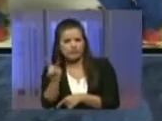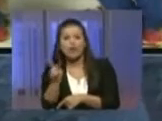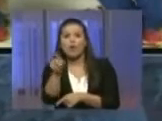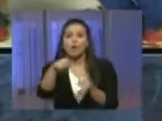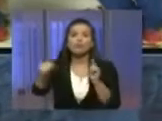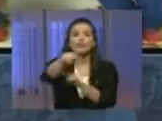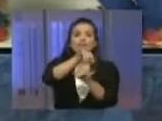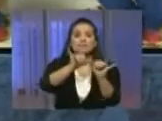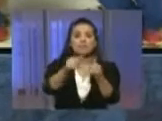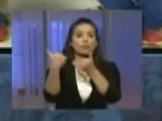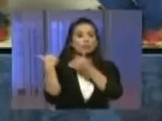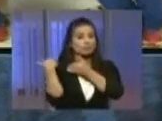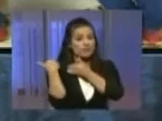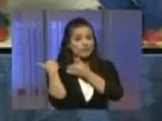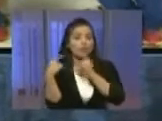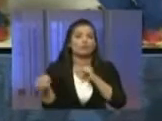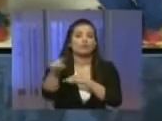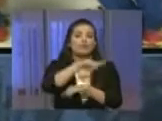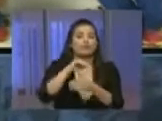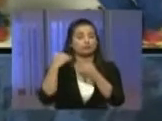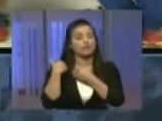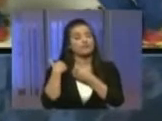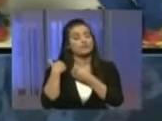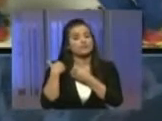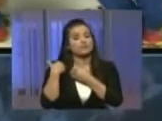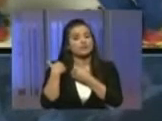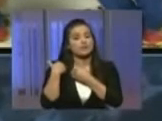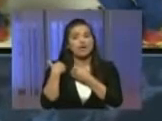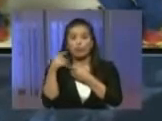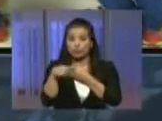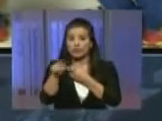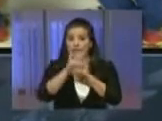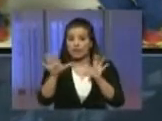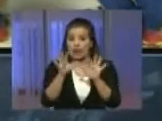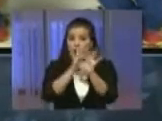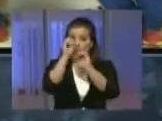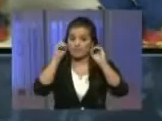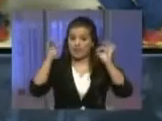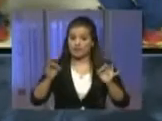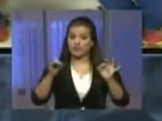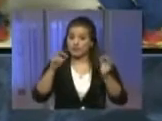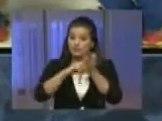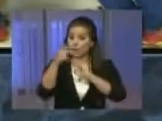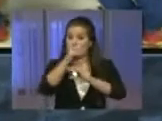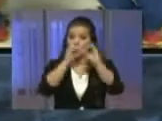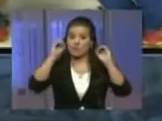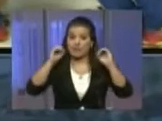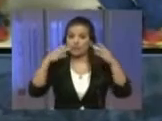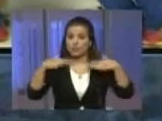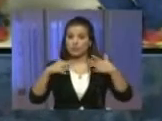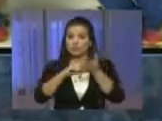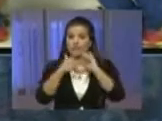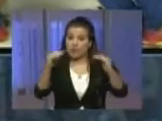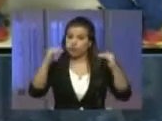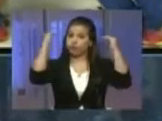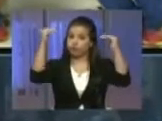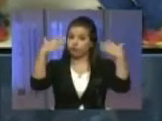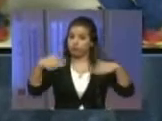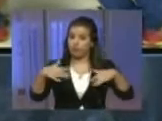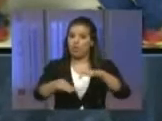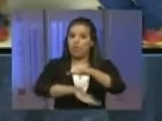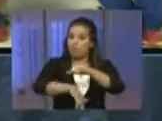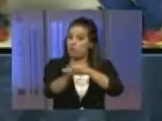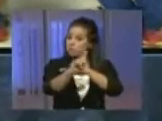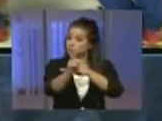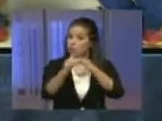ustedes atletas Olímpicos porque para llegar a una olimpiada es como llegar a las grandes ligas verdad Bueno tiene una